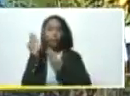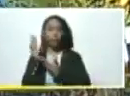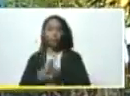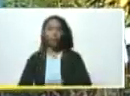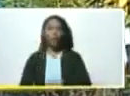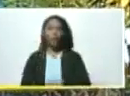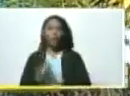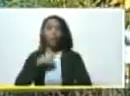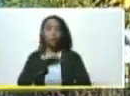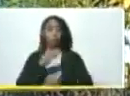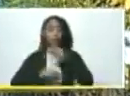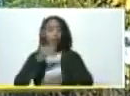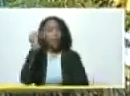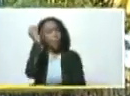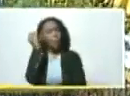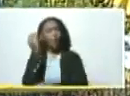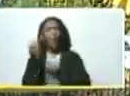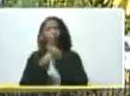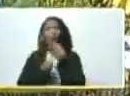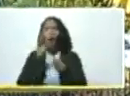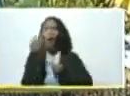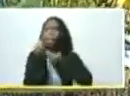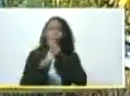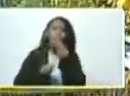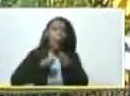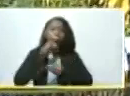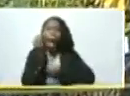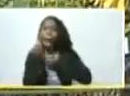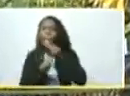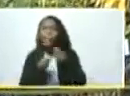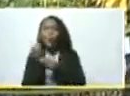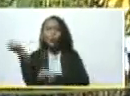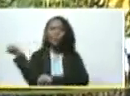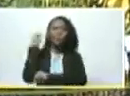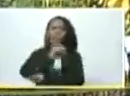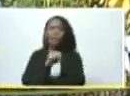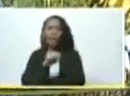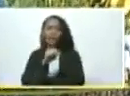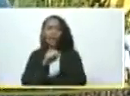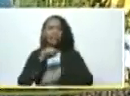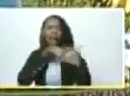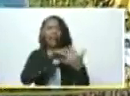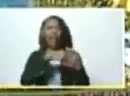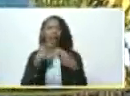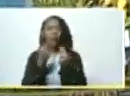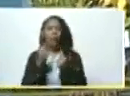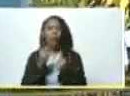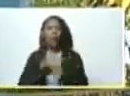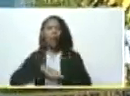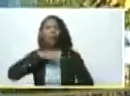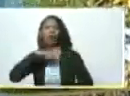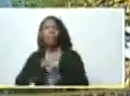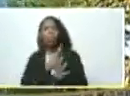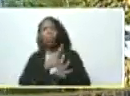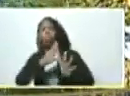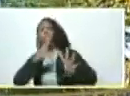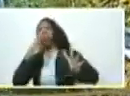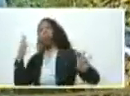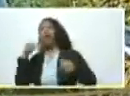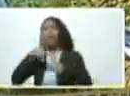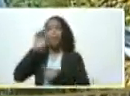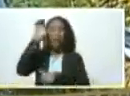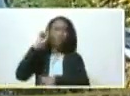y estuvimos pensando cómo hacer para derrotar la guerra económica que nos llenó de colas el país, como parte de un plan